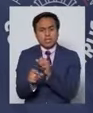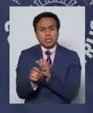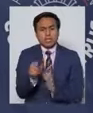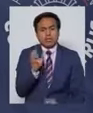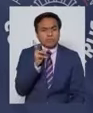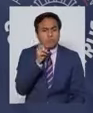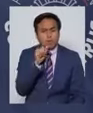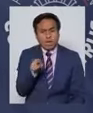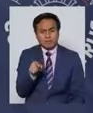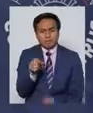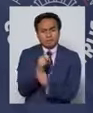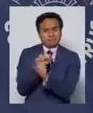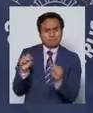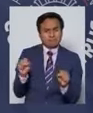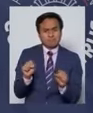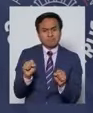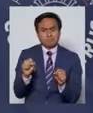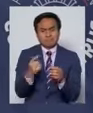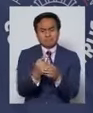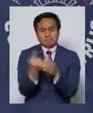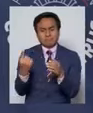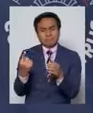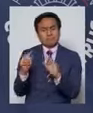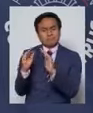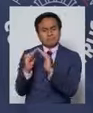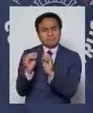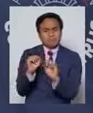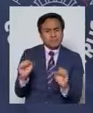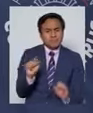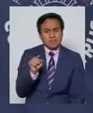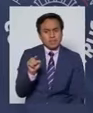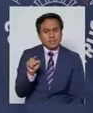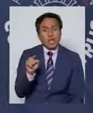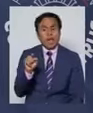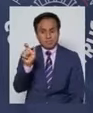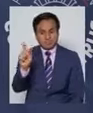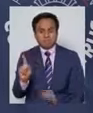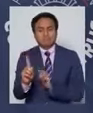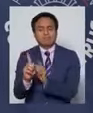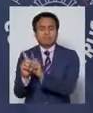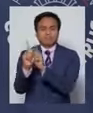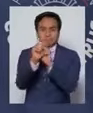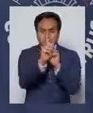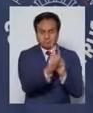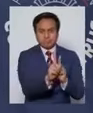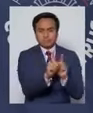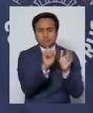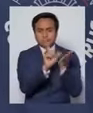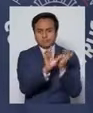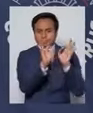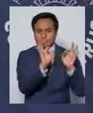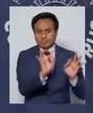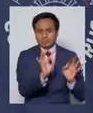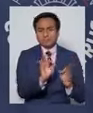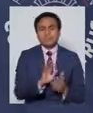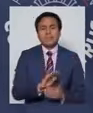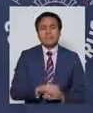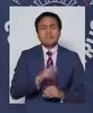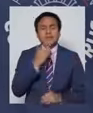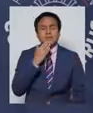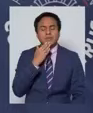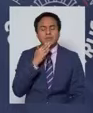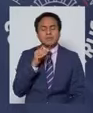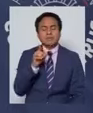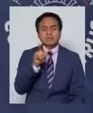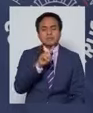cuentan con la posibilidad de hacer un aislamiento efectivo en su casa, llevar a esas personas a una residencia sanitaria. También los seremis